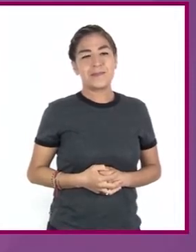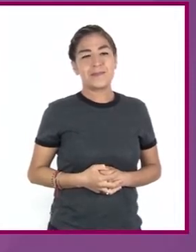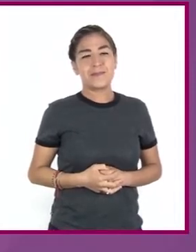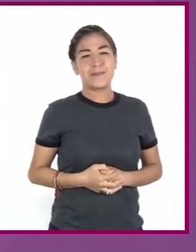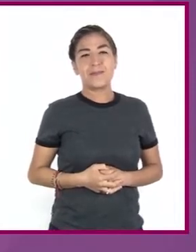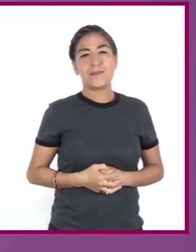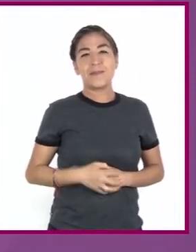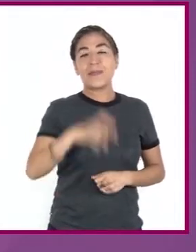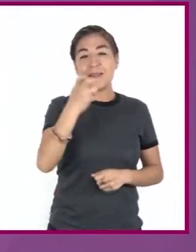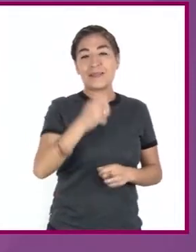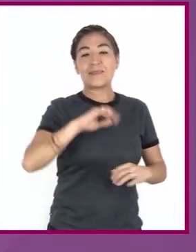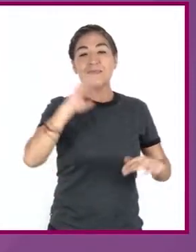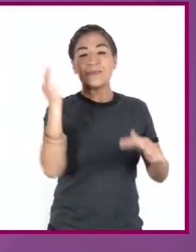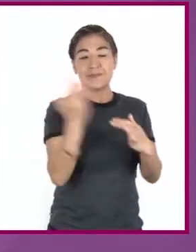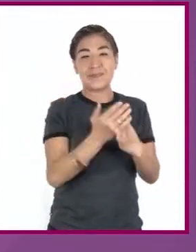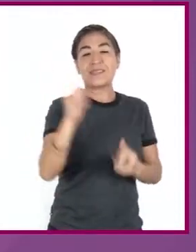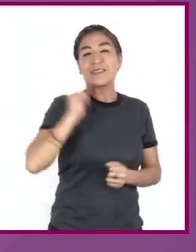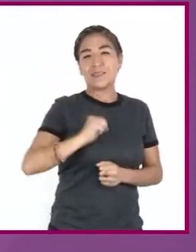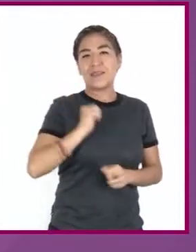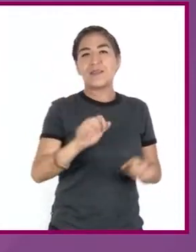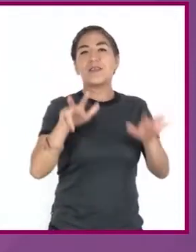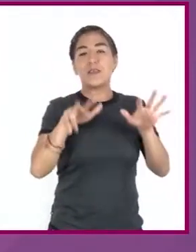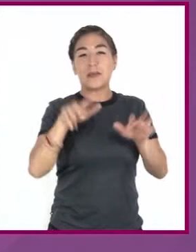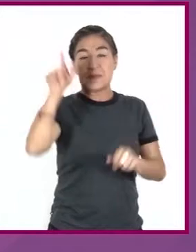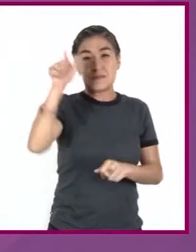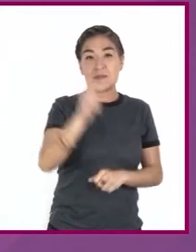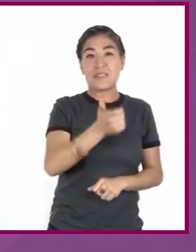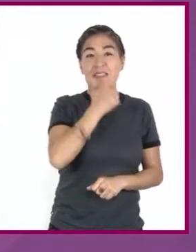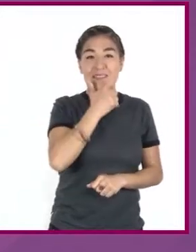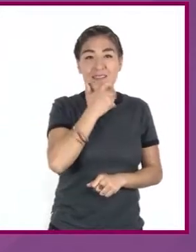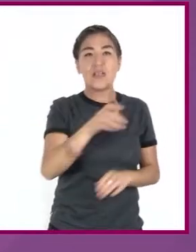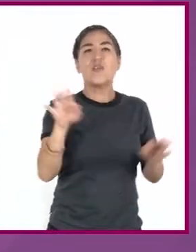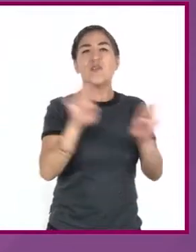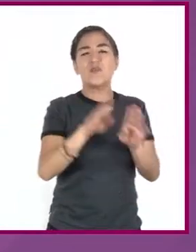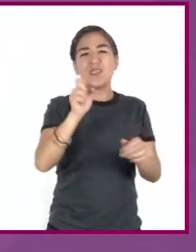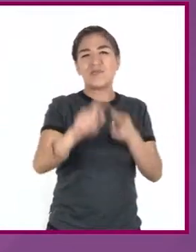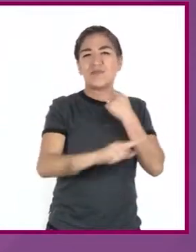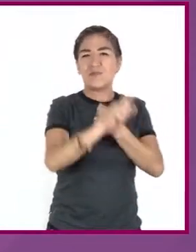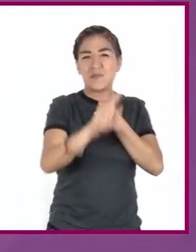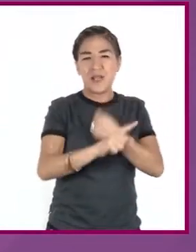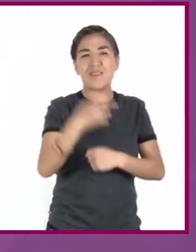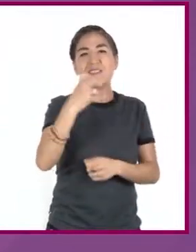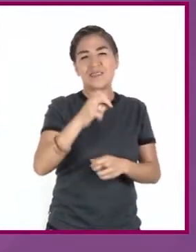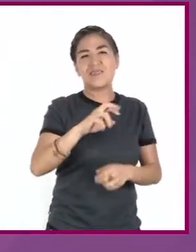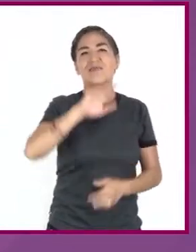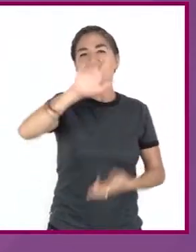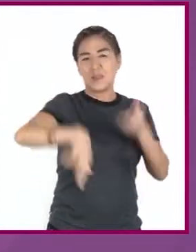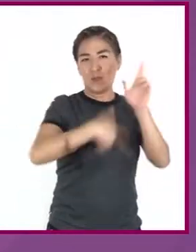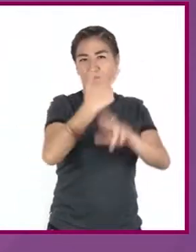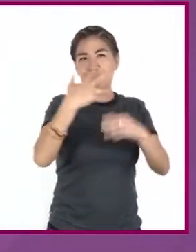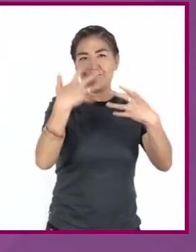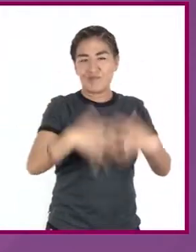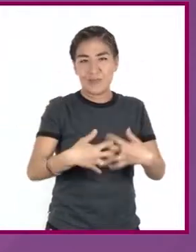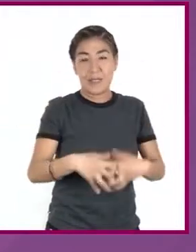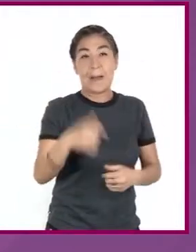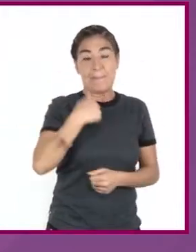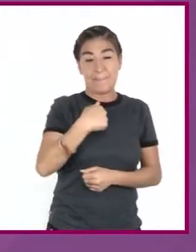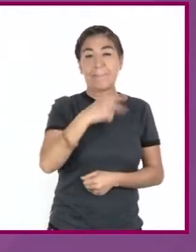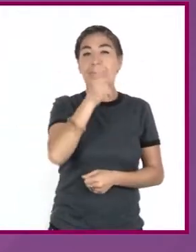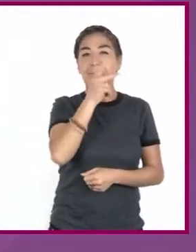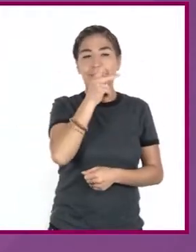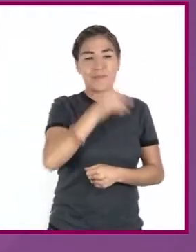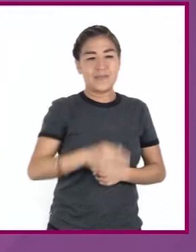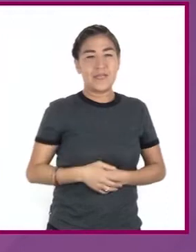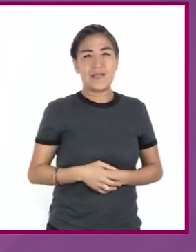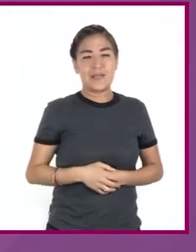Desde mediados del siglo XVIII, Inglaterra estalló en una vorágine de progreso con la Revolución Industrial. Mi padre,